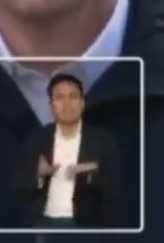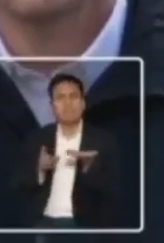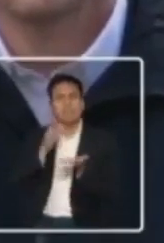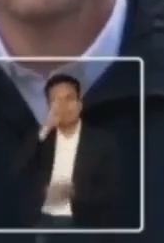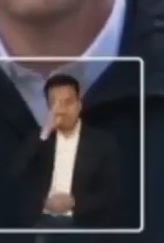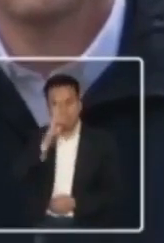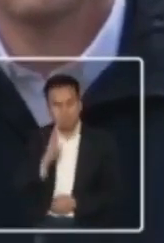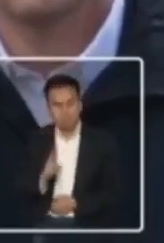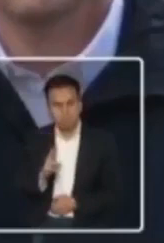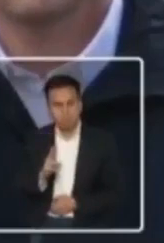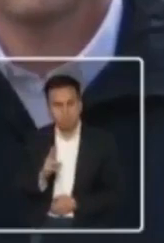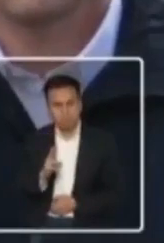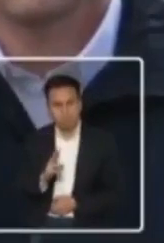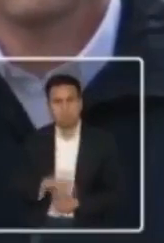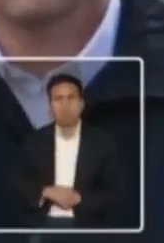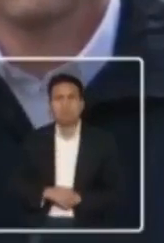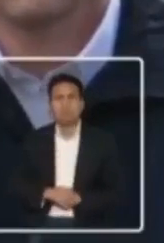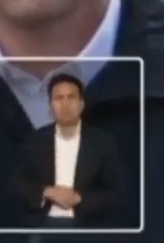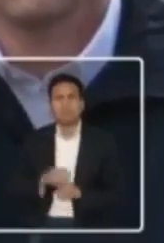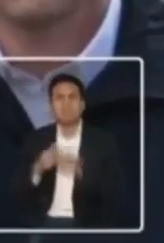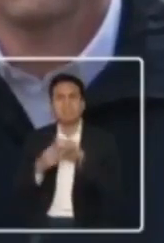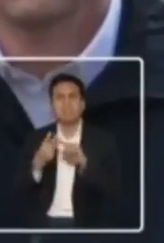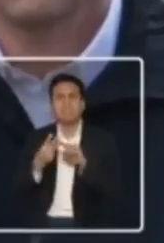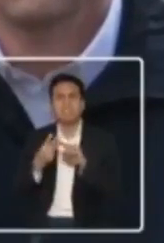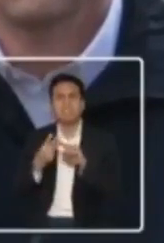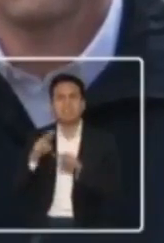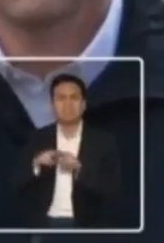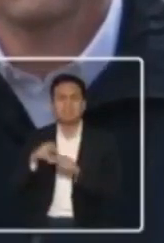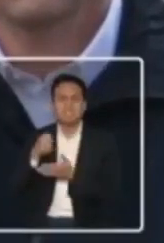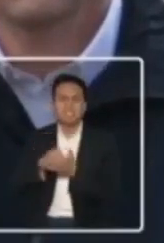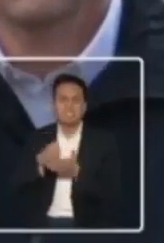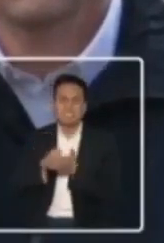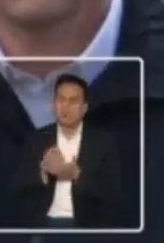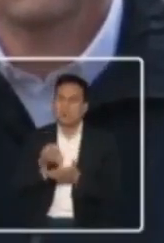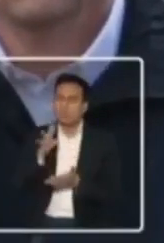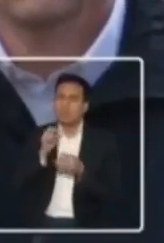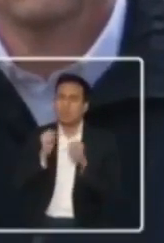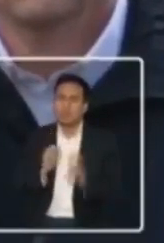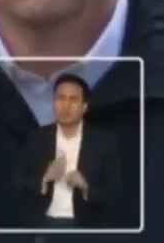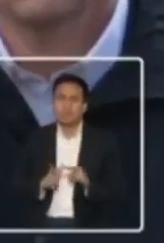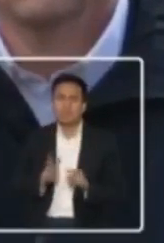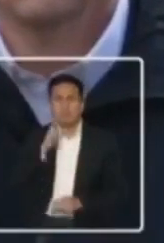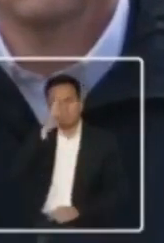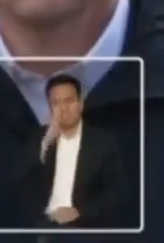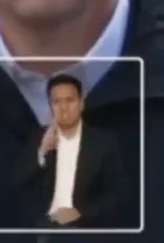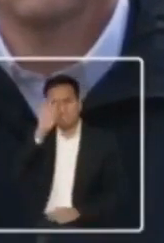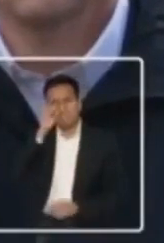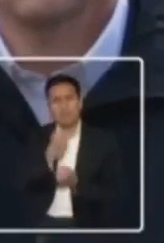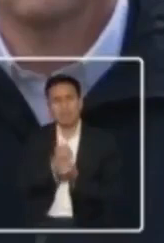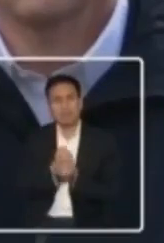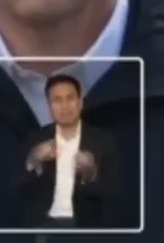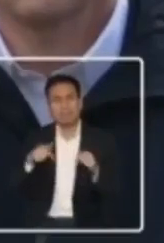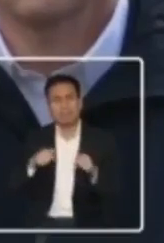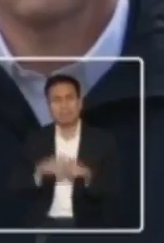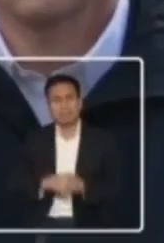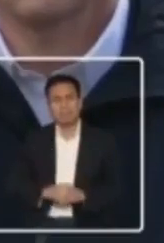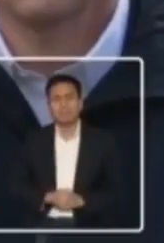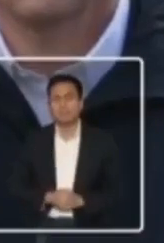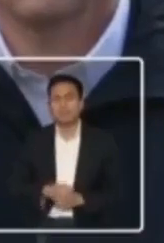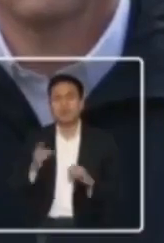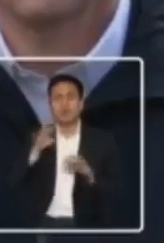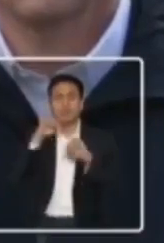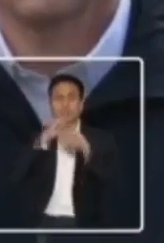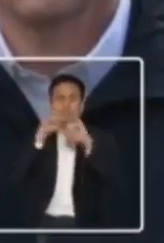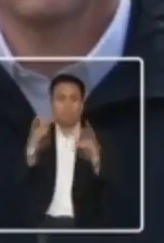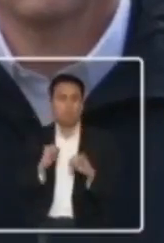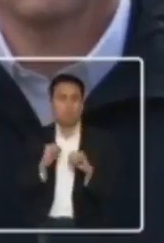tributo a nuestros tres mártires, que es lo único que podíamos hacer hoy en el Día del Carabinero. Era la única